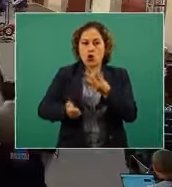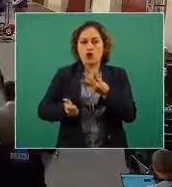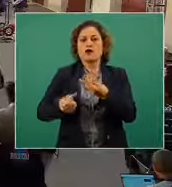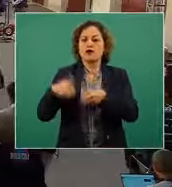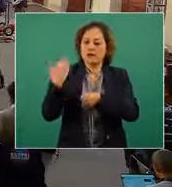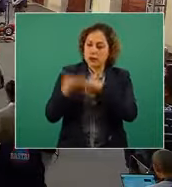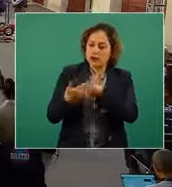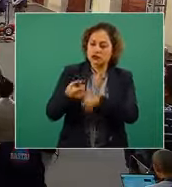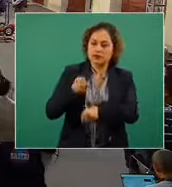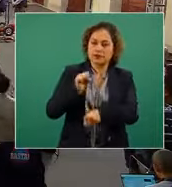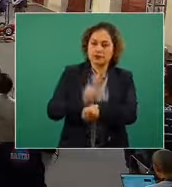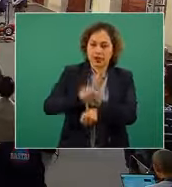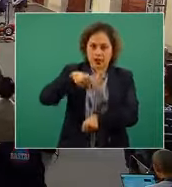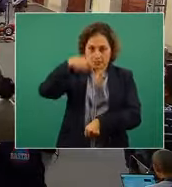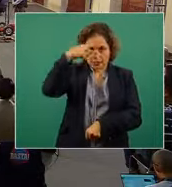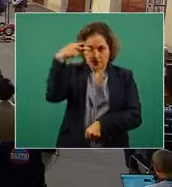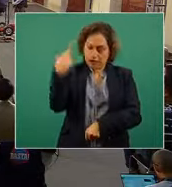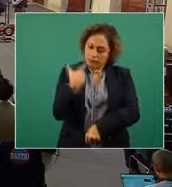gracias.